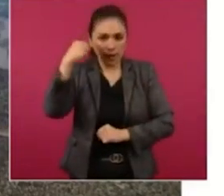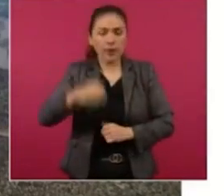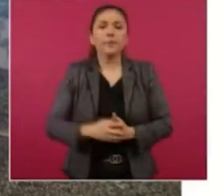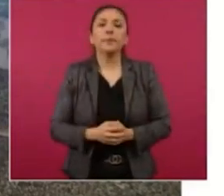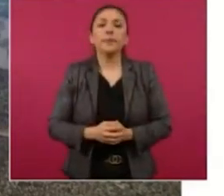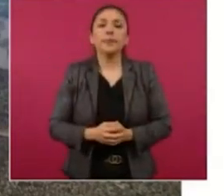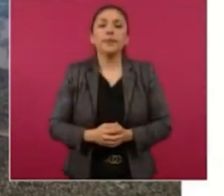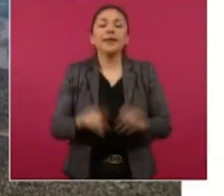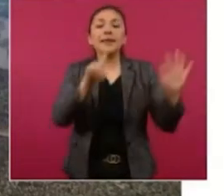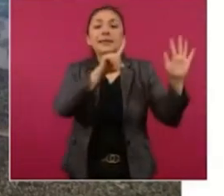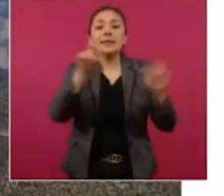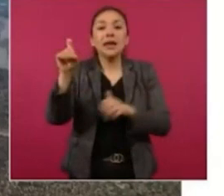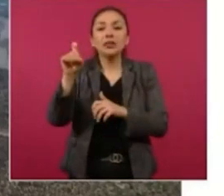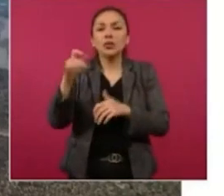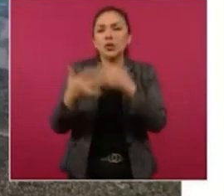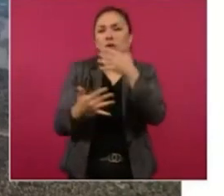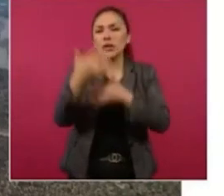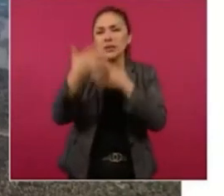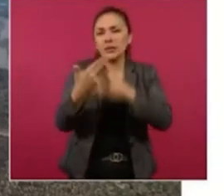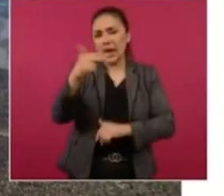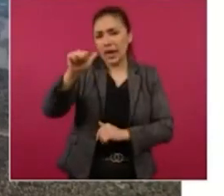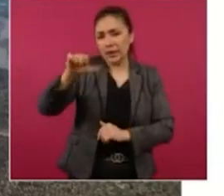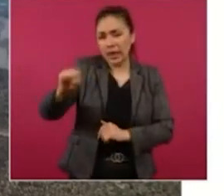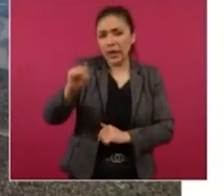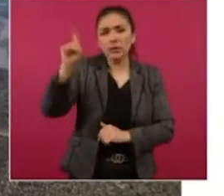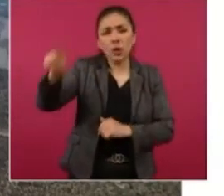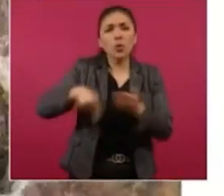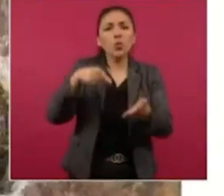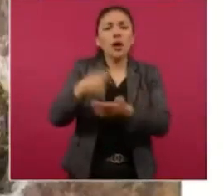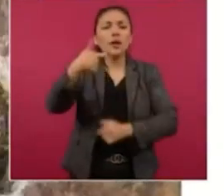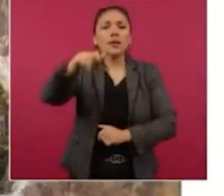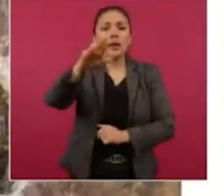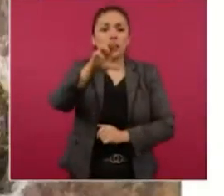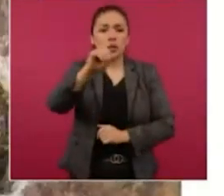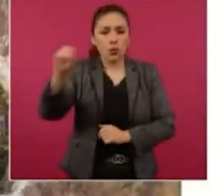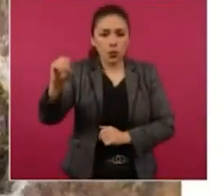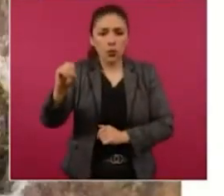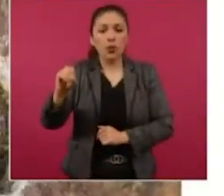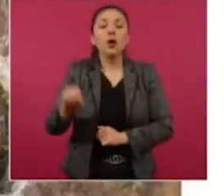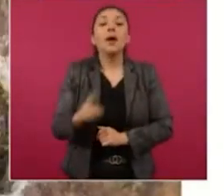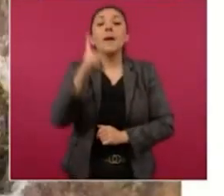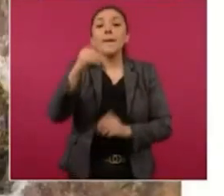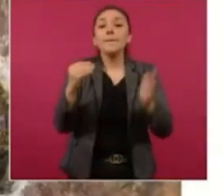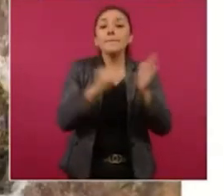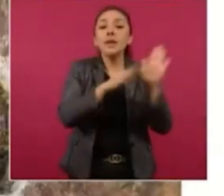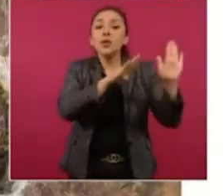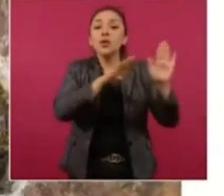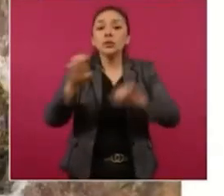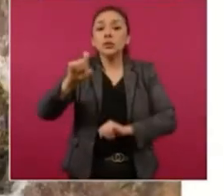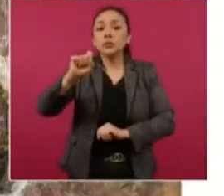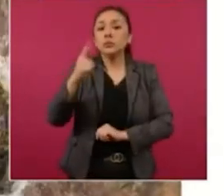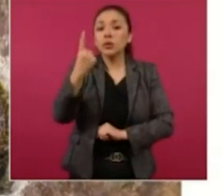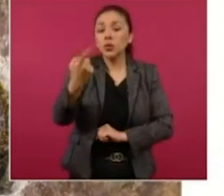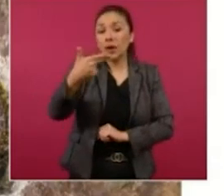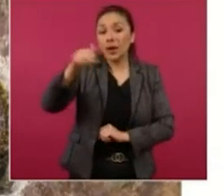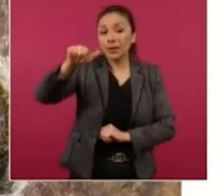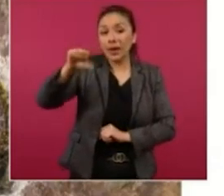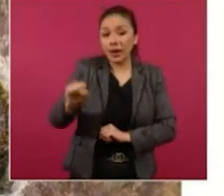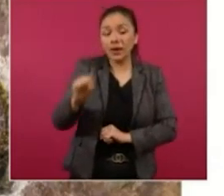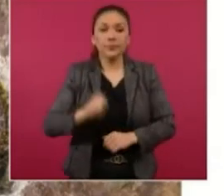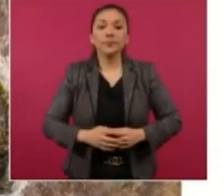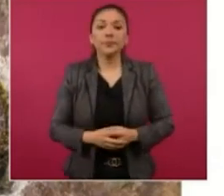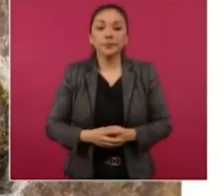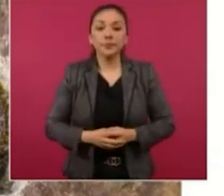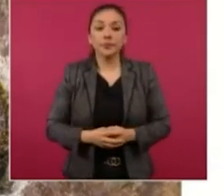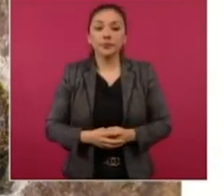van a proteger, se pueden abrir incluso parques nacionales. Esta distinción es importante. O sea, por lo pronto se pasa de